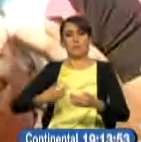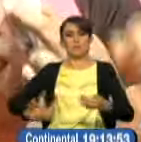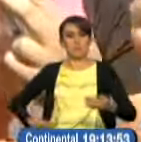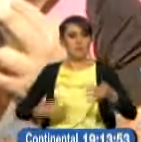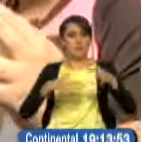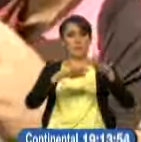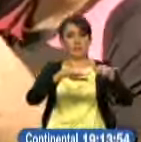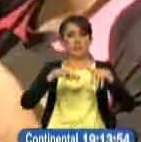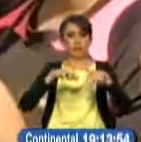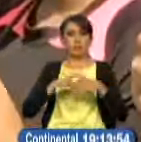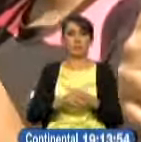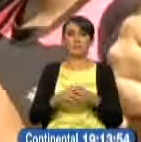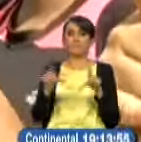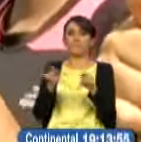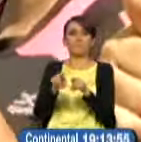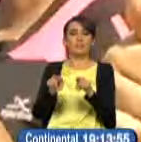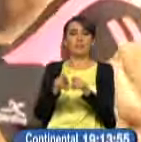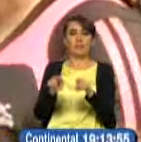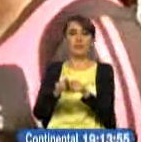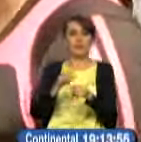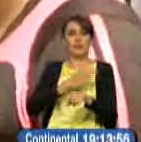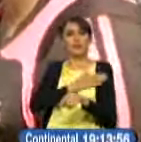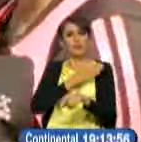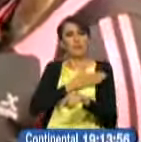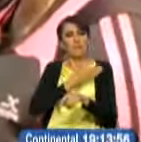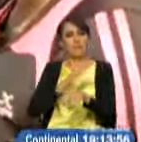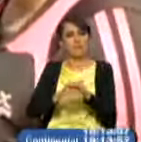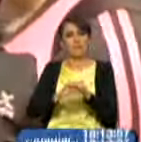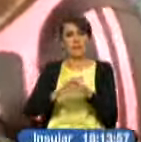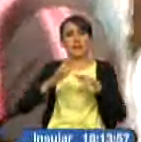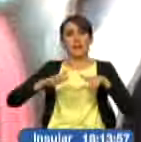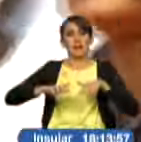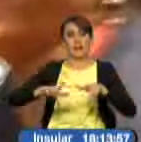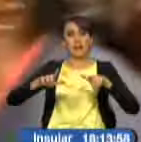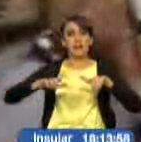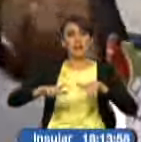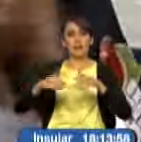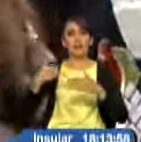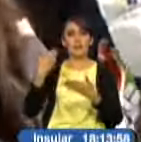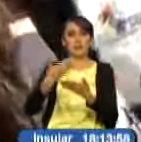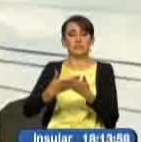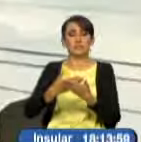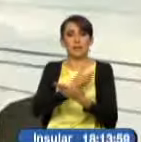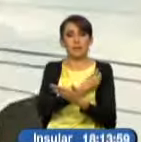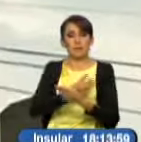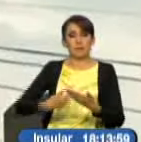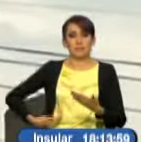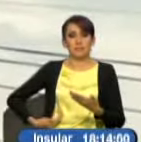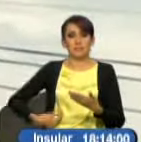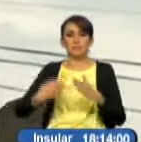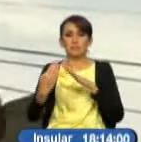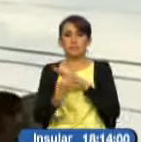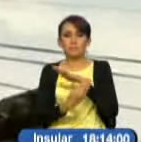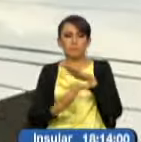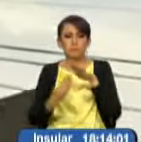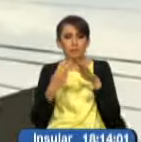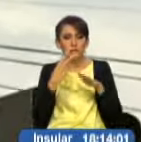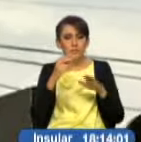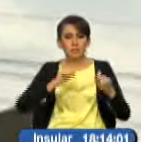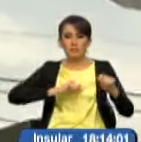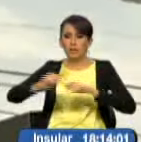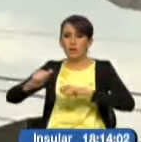agricultores. Asimismo, la ciudadanía confía en el papel que desempeñará el candidato Moreno al llegar a la presidencia, basándose en la gestión